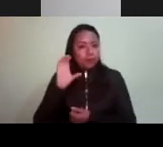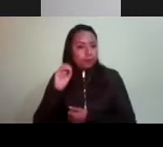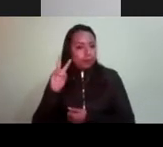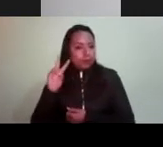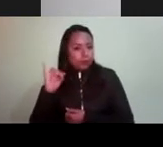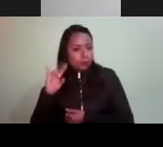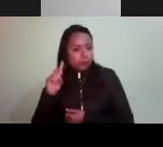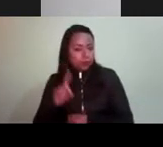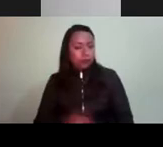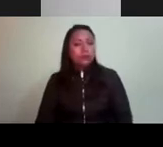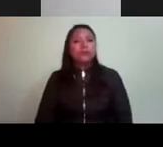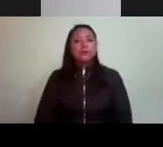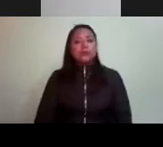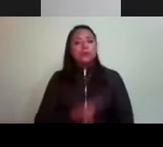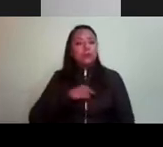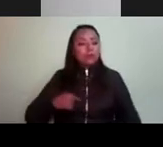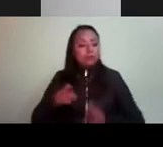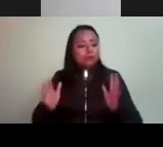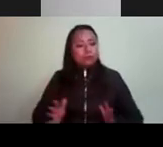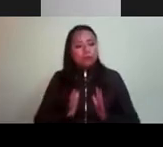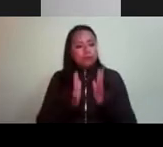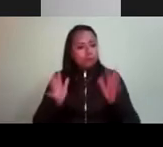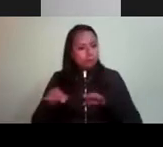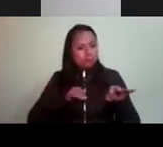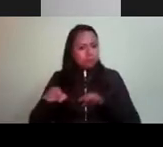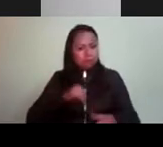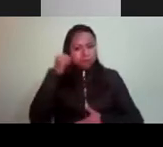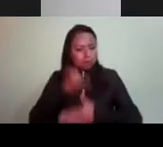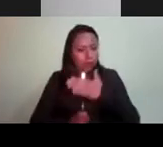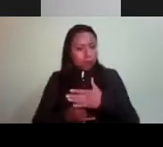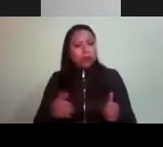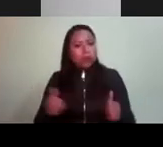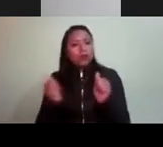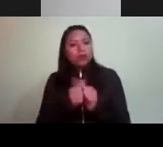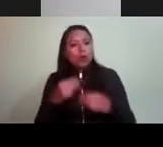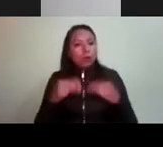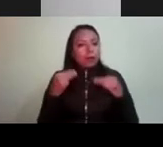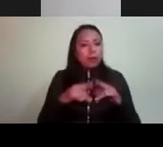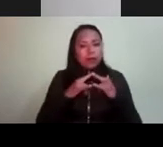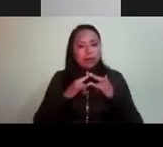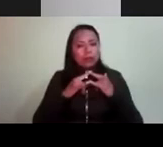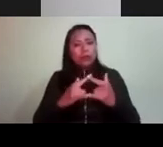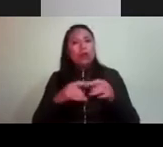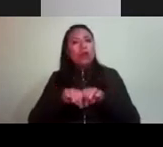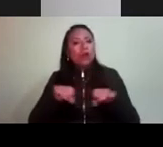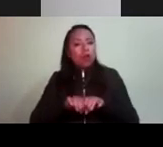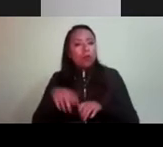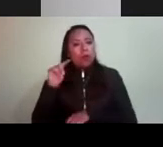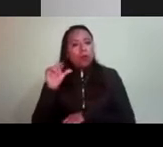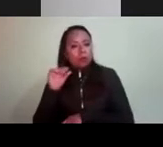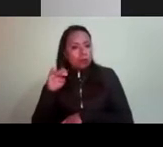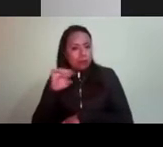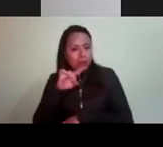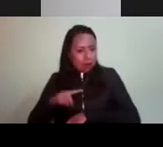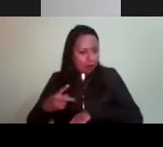un amplio trabajo con los mercados y tianguis a través del tamizaje. Hasta el día de hoy